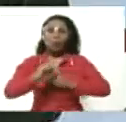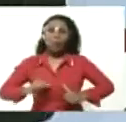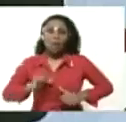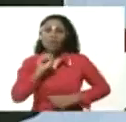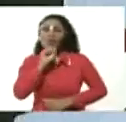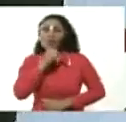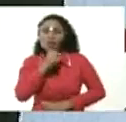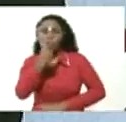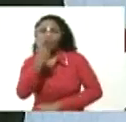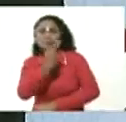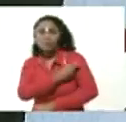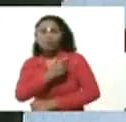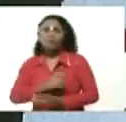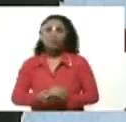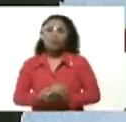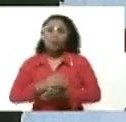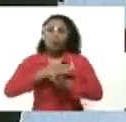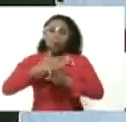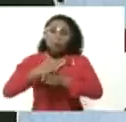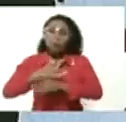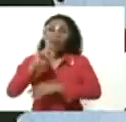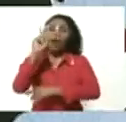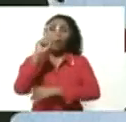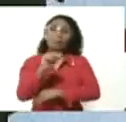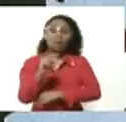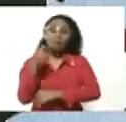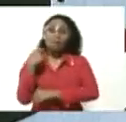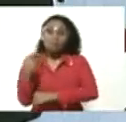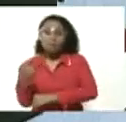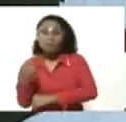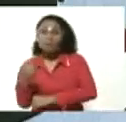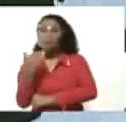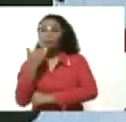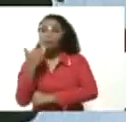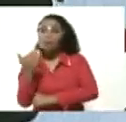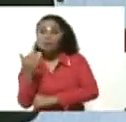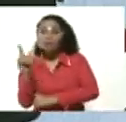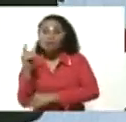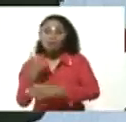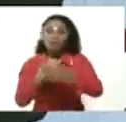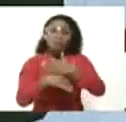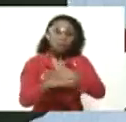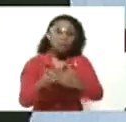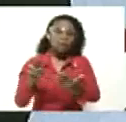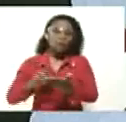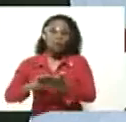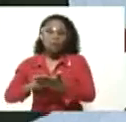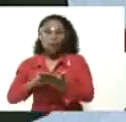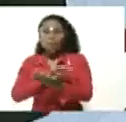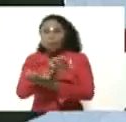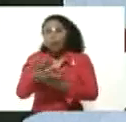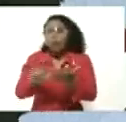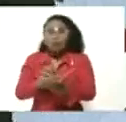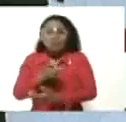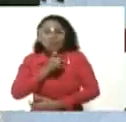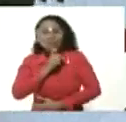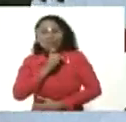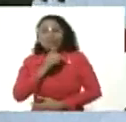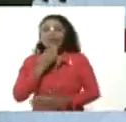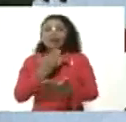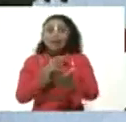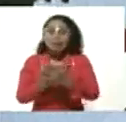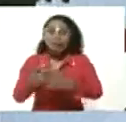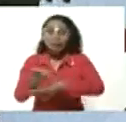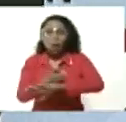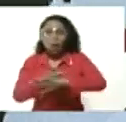se vacune, y compartiendo también la financiación que nos permite salir de esta situación complicada. Y que gracias al gobierno de